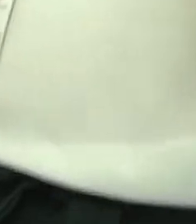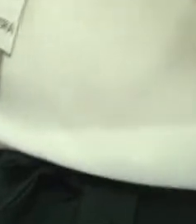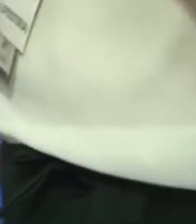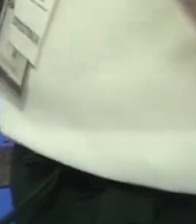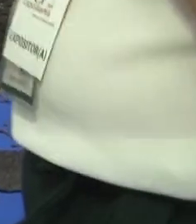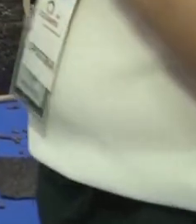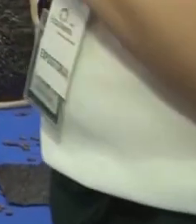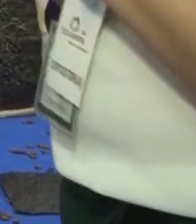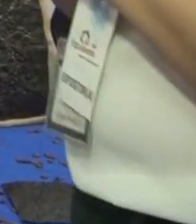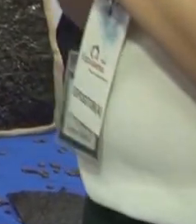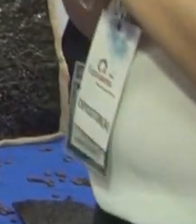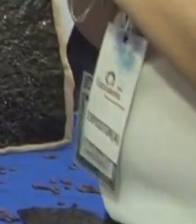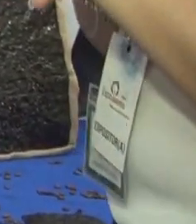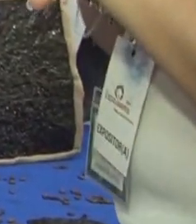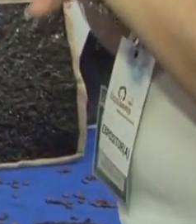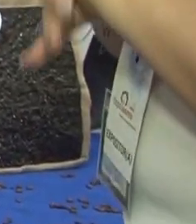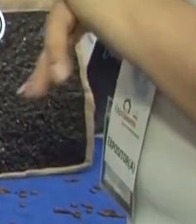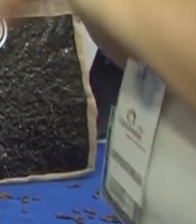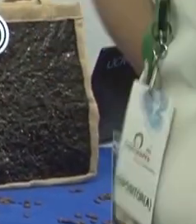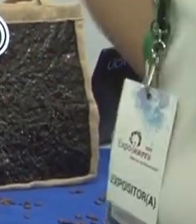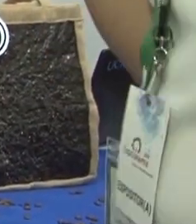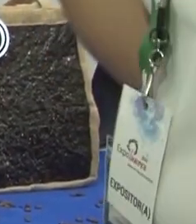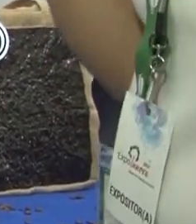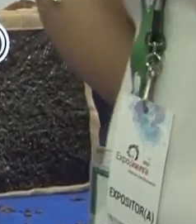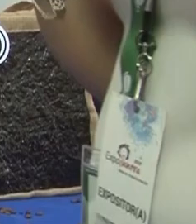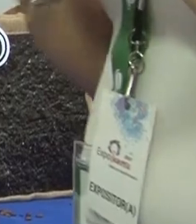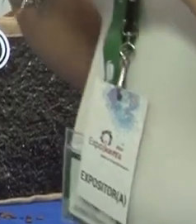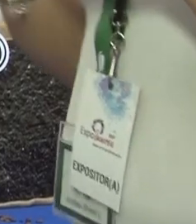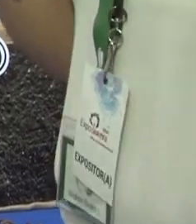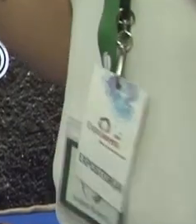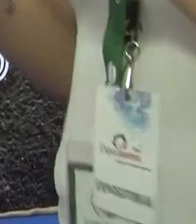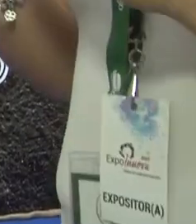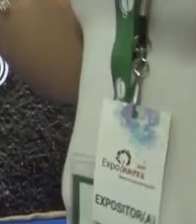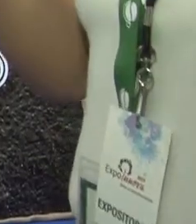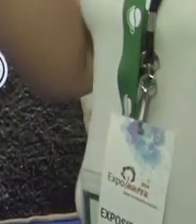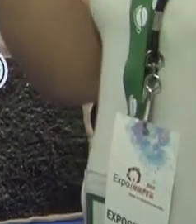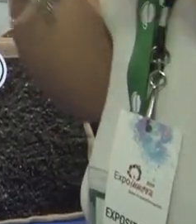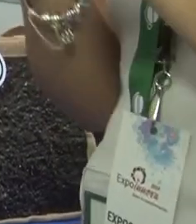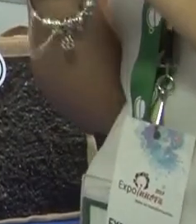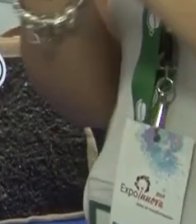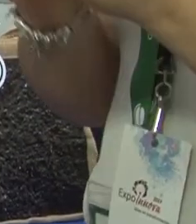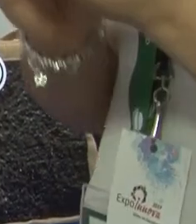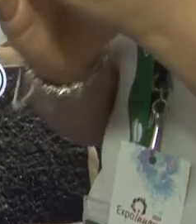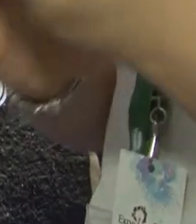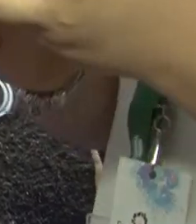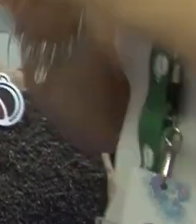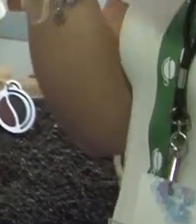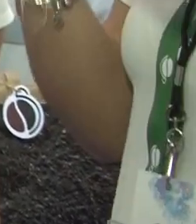Los estudiantes representaron a la sede de Occidente con este novedoso producto.